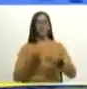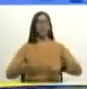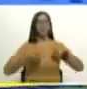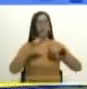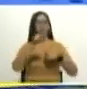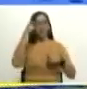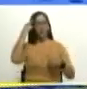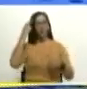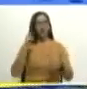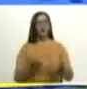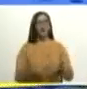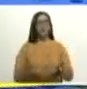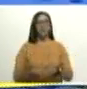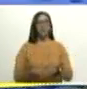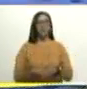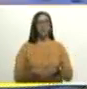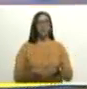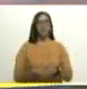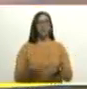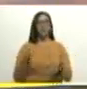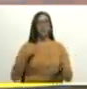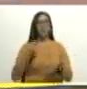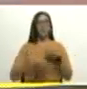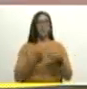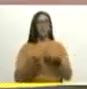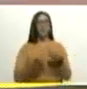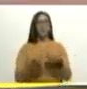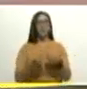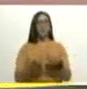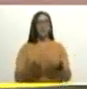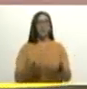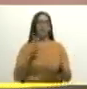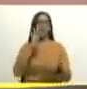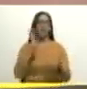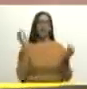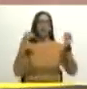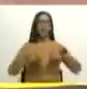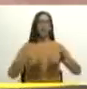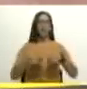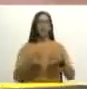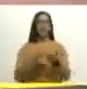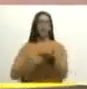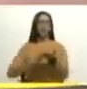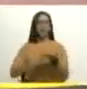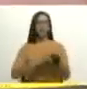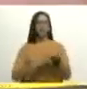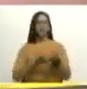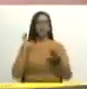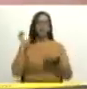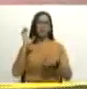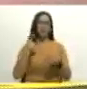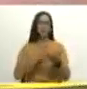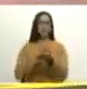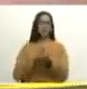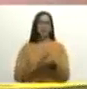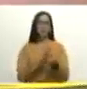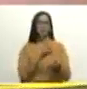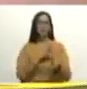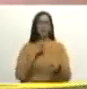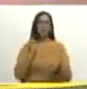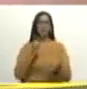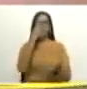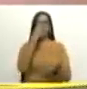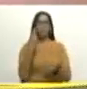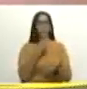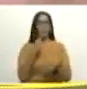lo saben. Y tenemos que hacerlo. Por eso ese cuarto consenso de recuperar el estado de bienestar social tiene que ser un